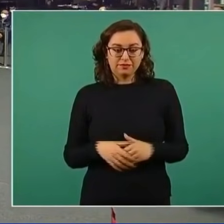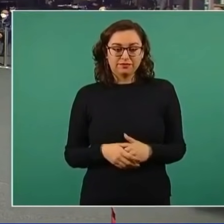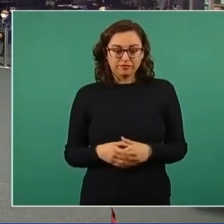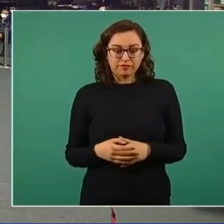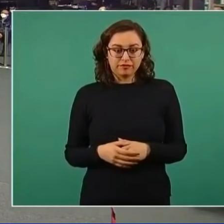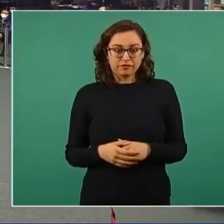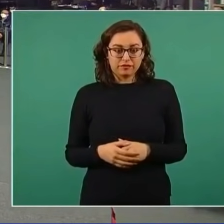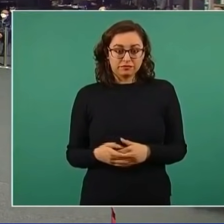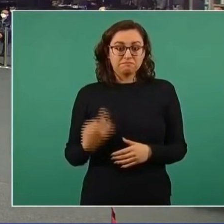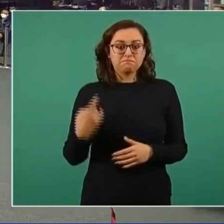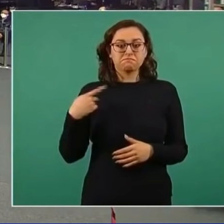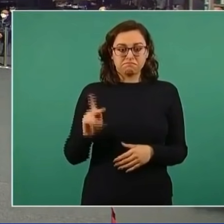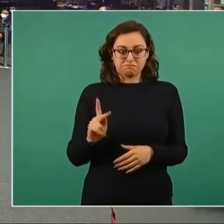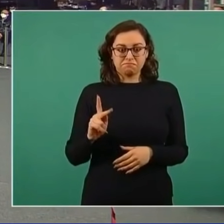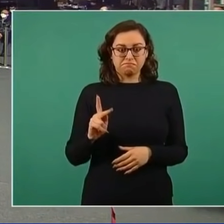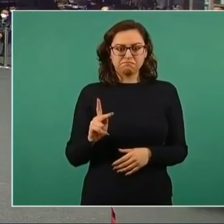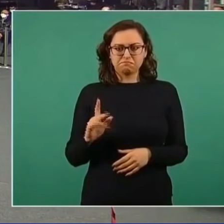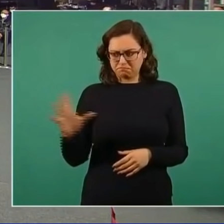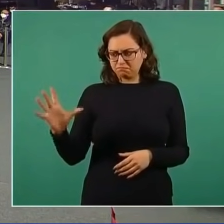Entonces,